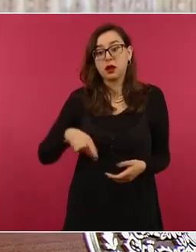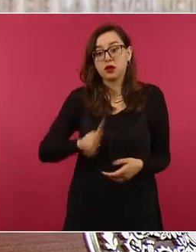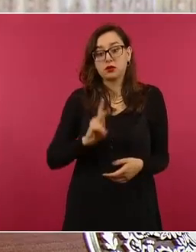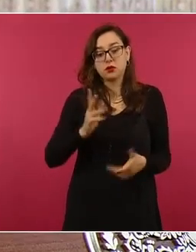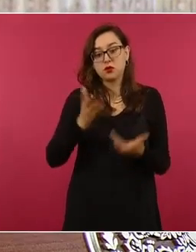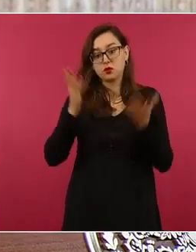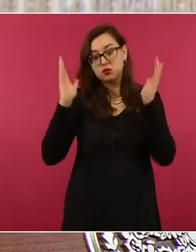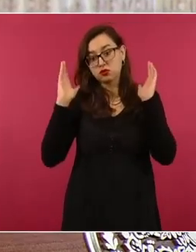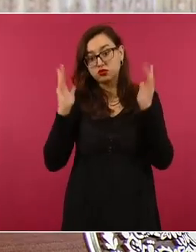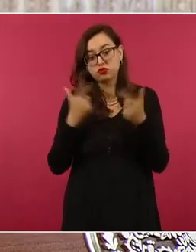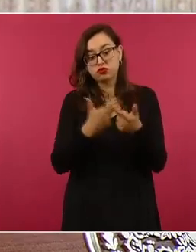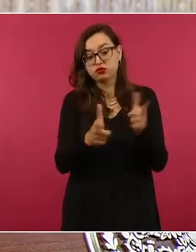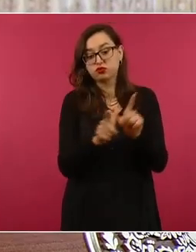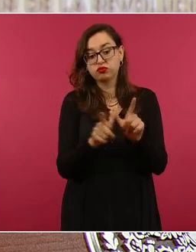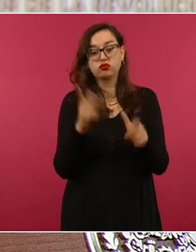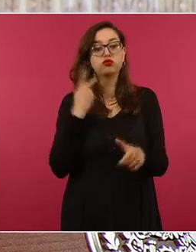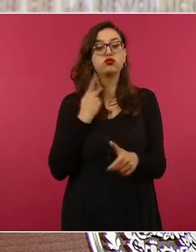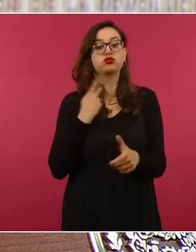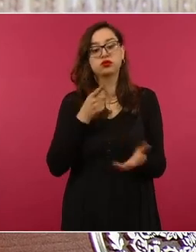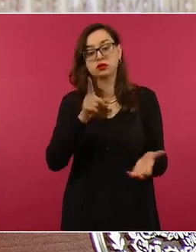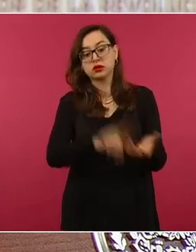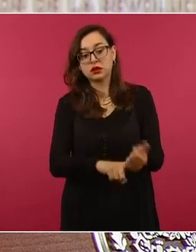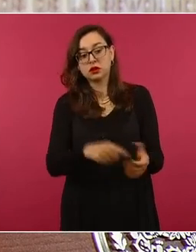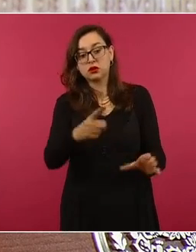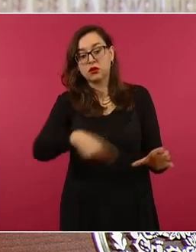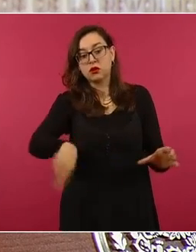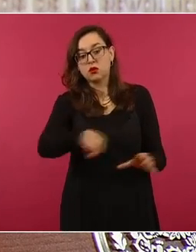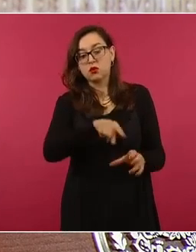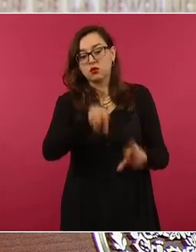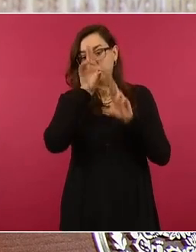de los partidos.